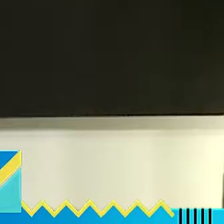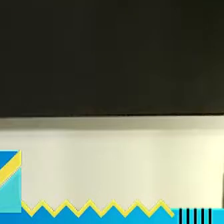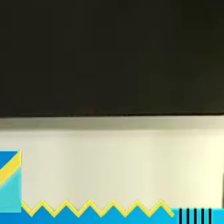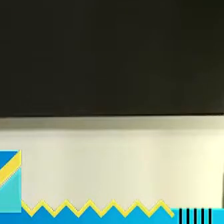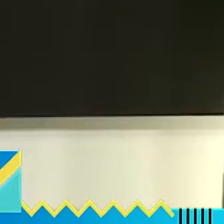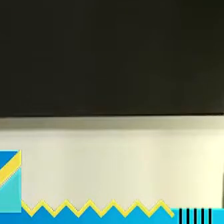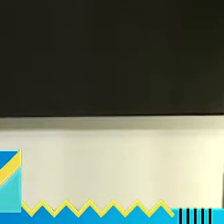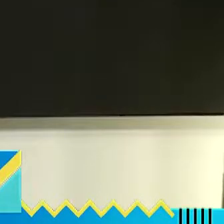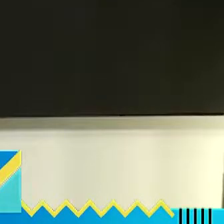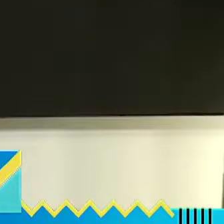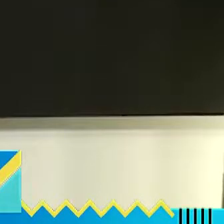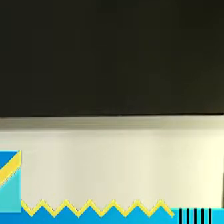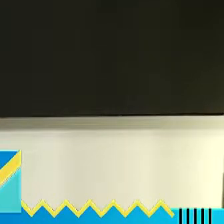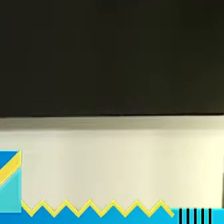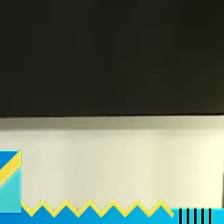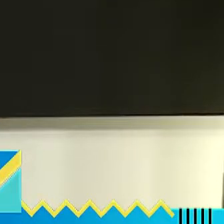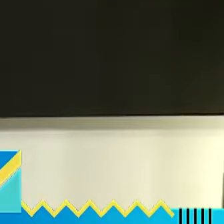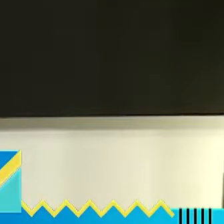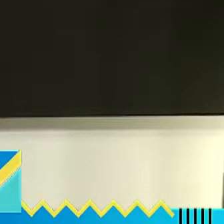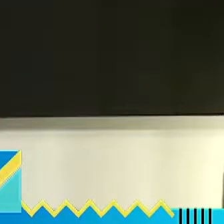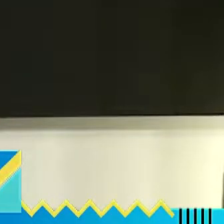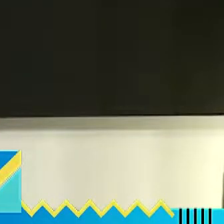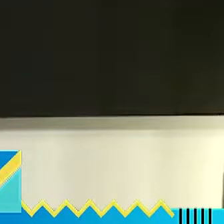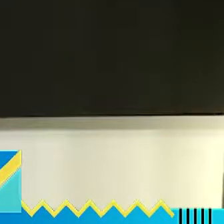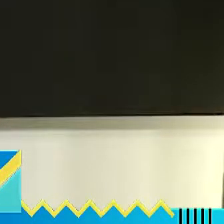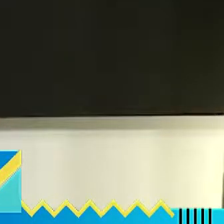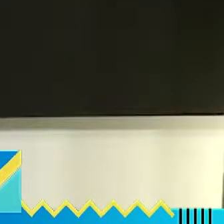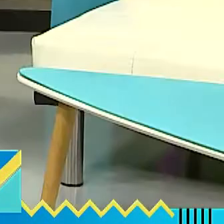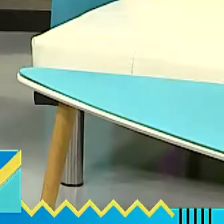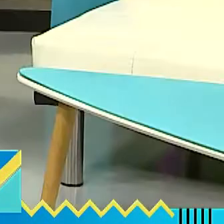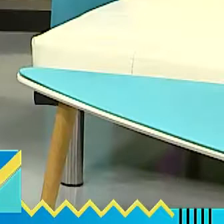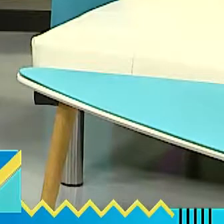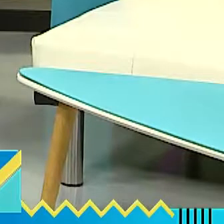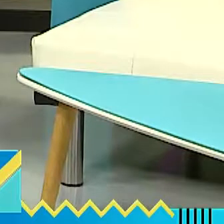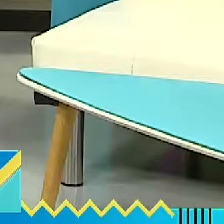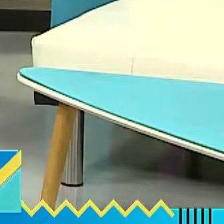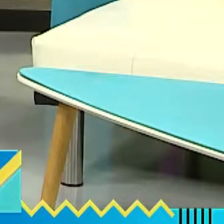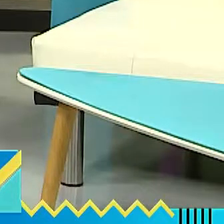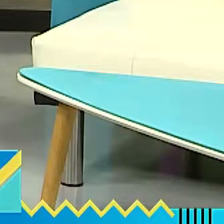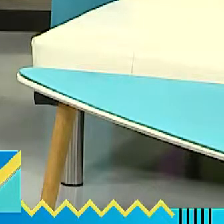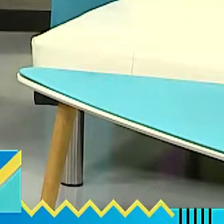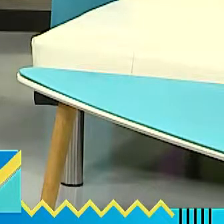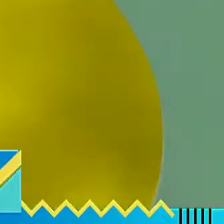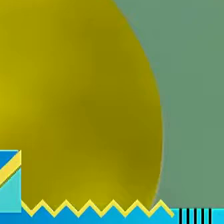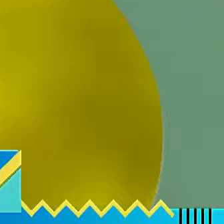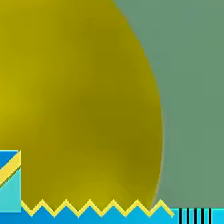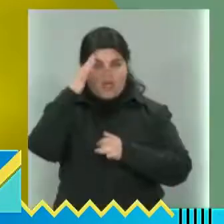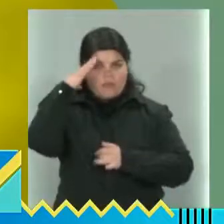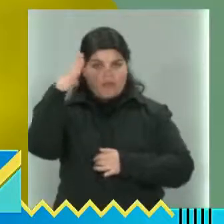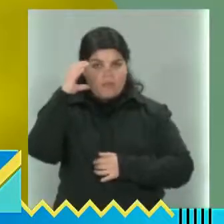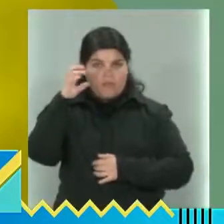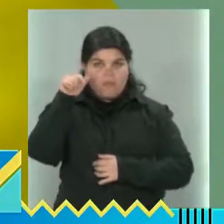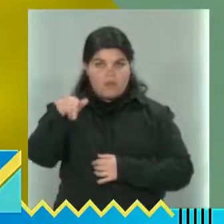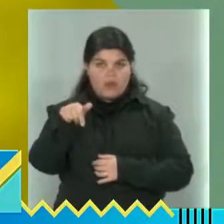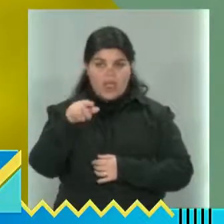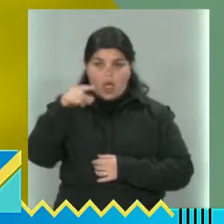Bien, programa entonces de deportes y discapacidad y los sí, chicos que de contando. alguna forma es el reconocimiento no solo a ellos, sino también